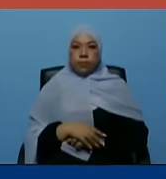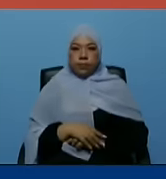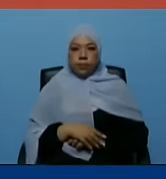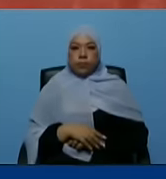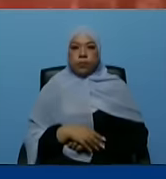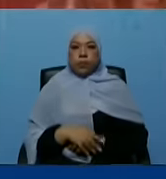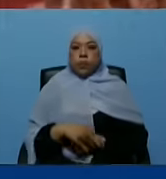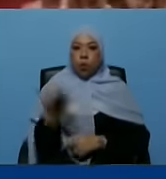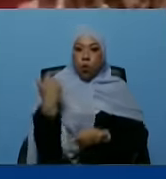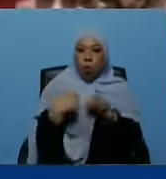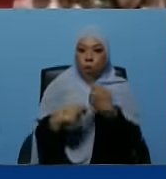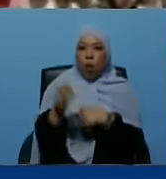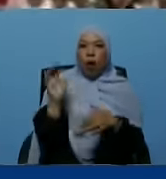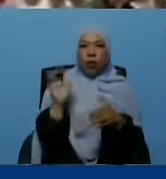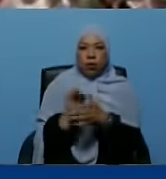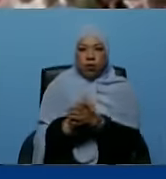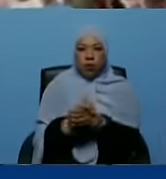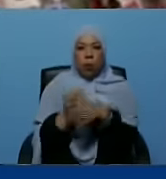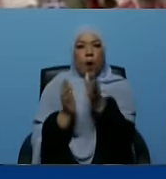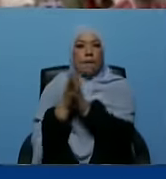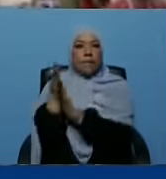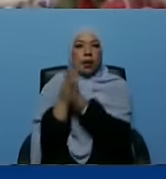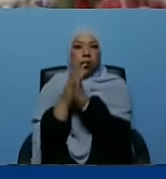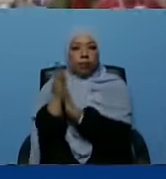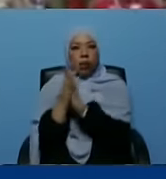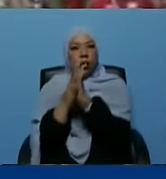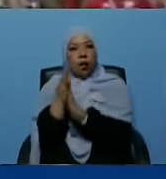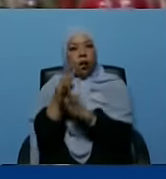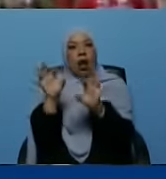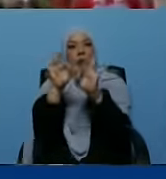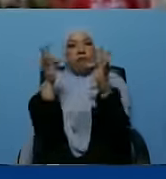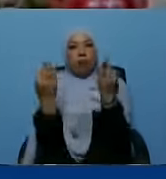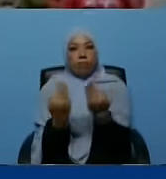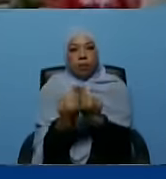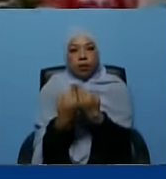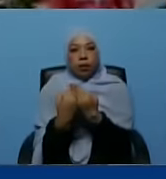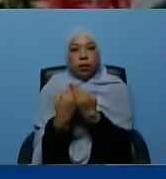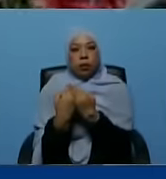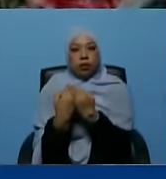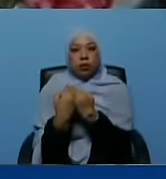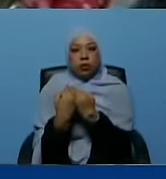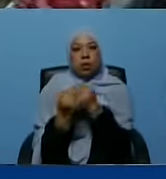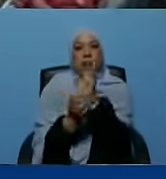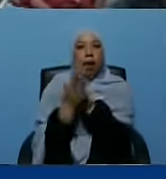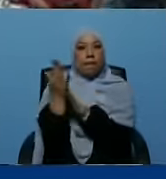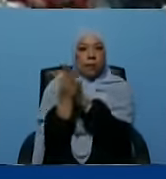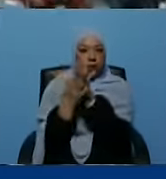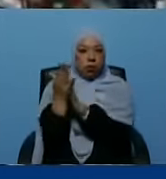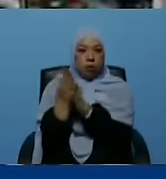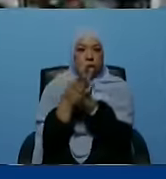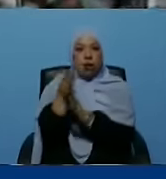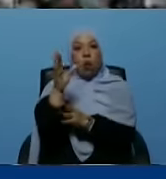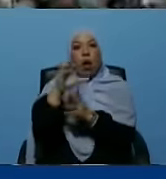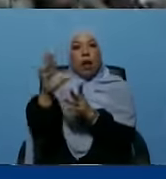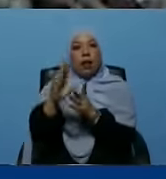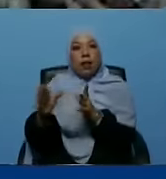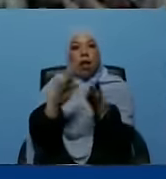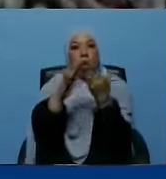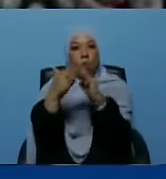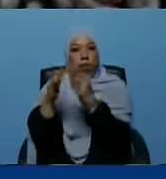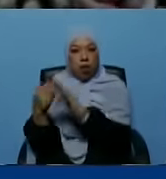con socios, hay emprendimientos familiares, hay emprendimientos de carácter